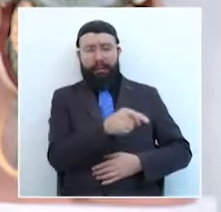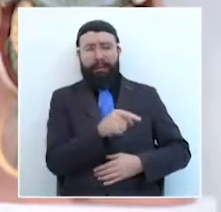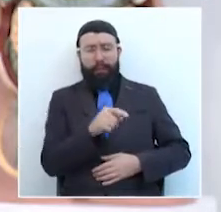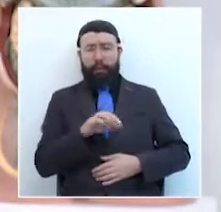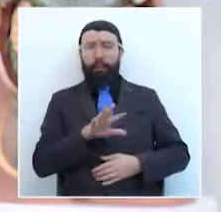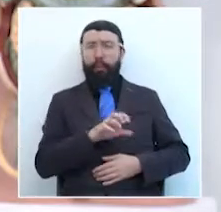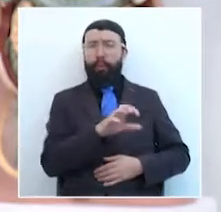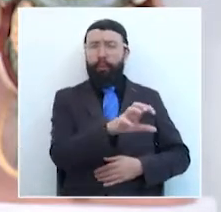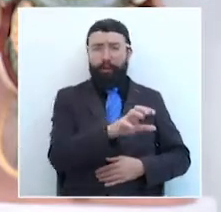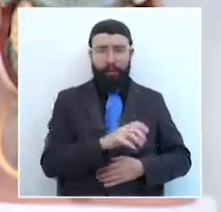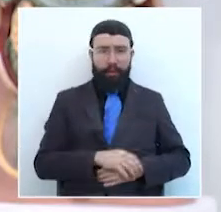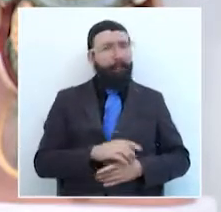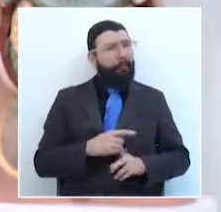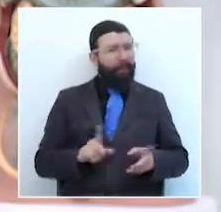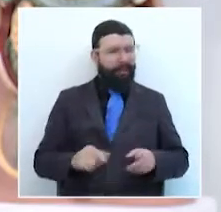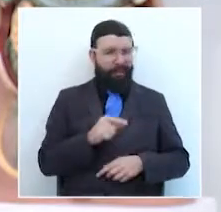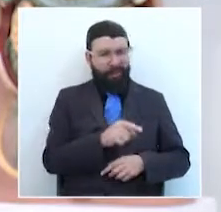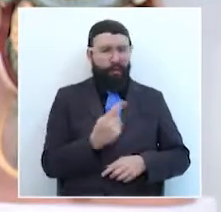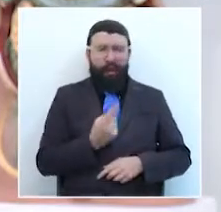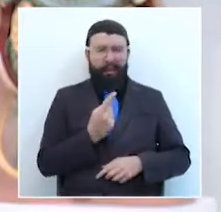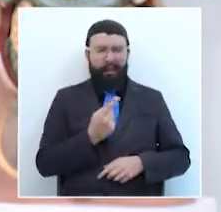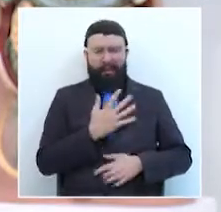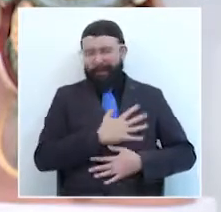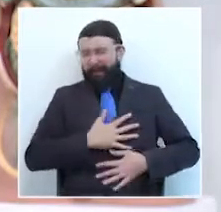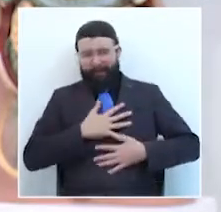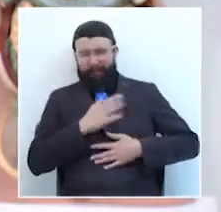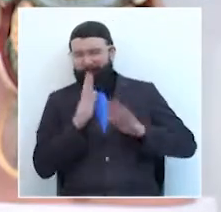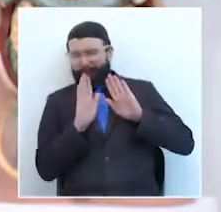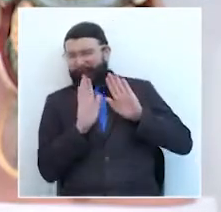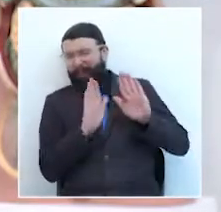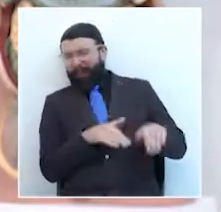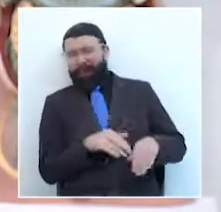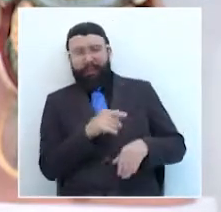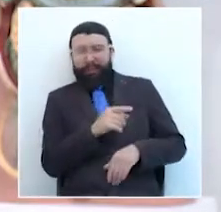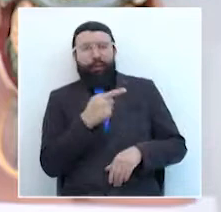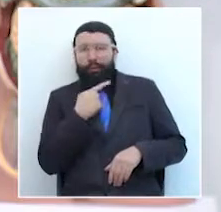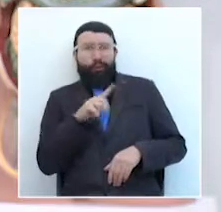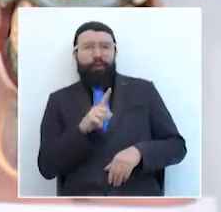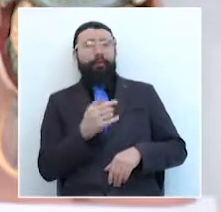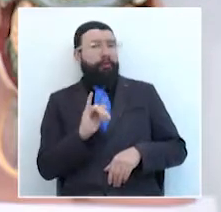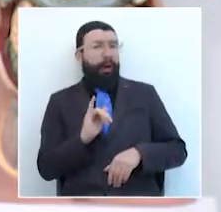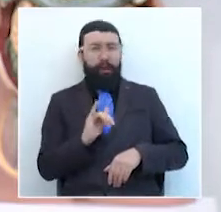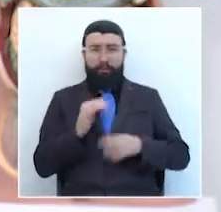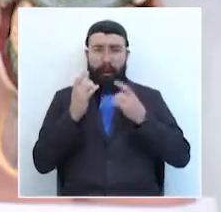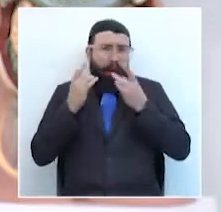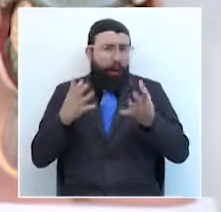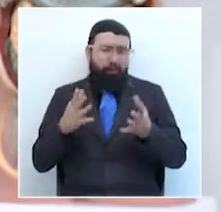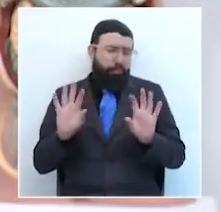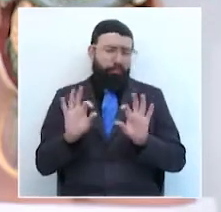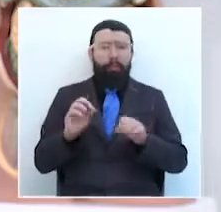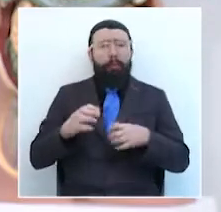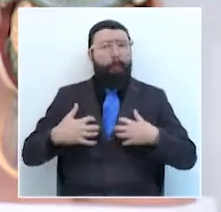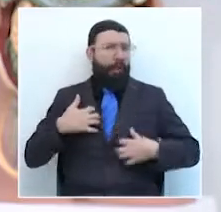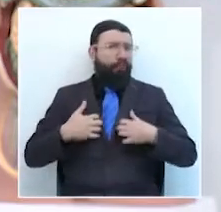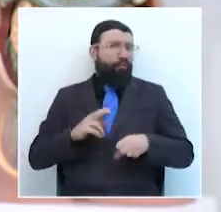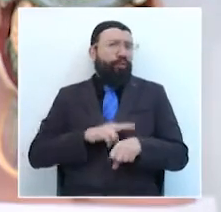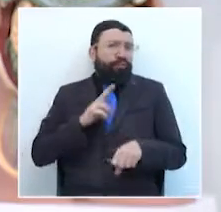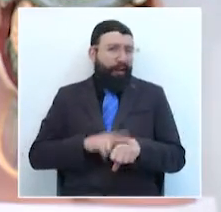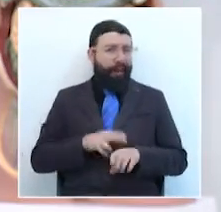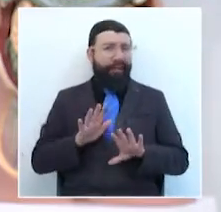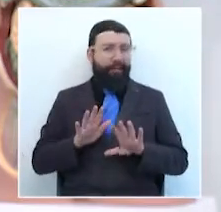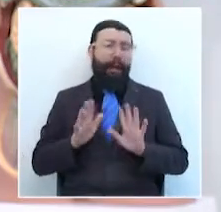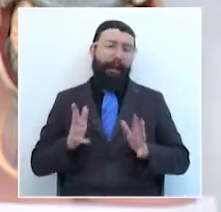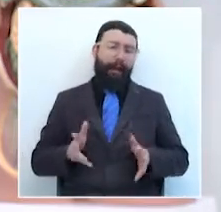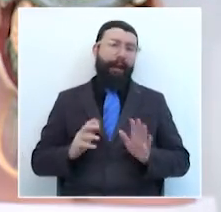realmente lo que tienen que es un asco o algo pues que no es tan elevado como una fobia entonces ahí nosotros en